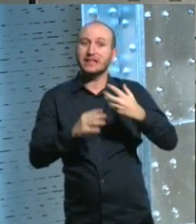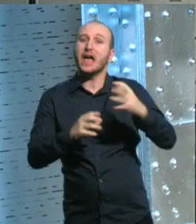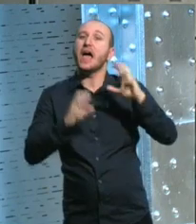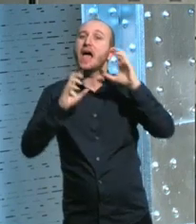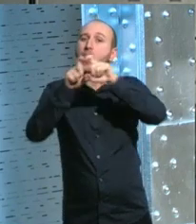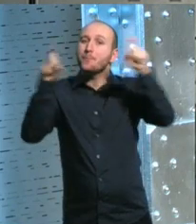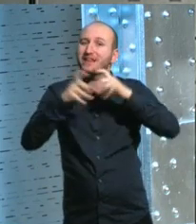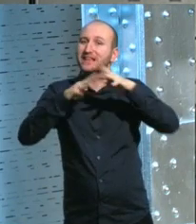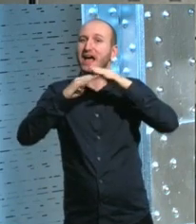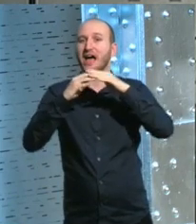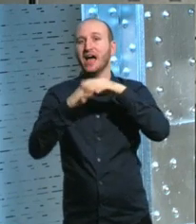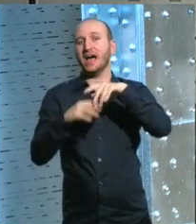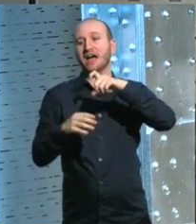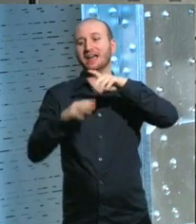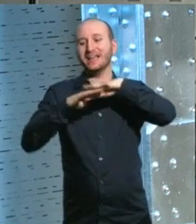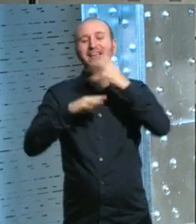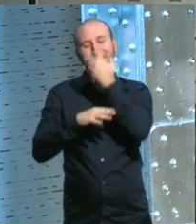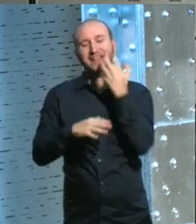propone algo y en una de las